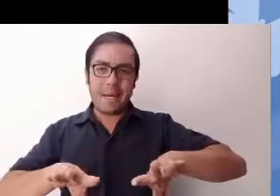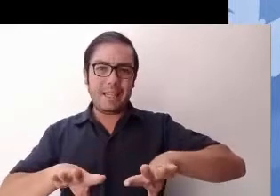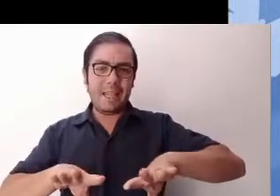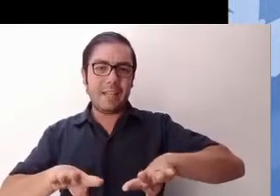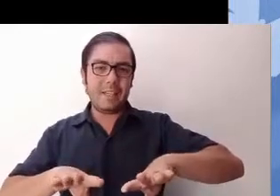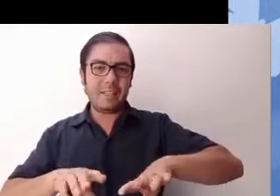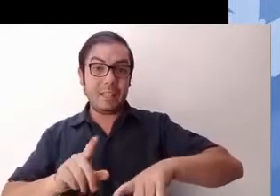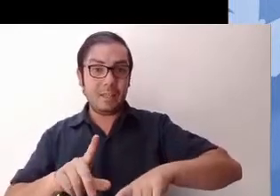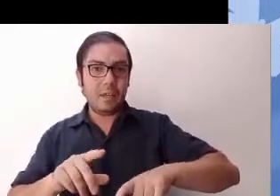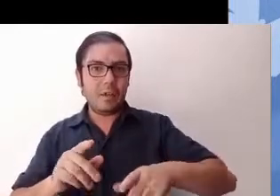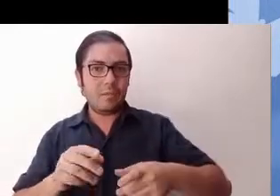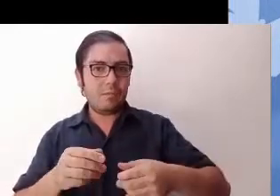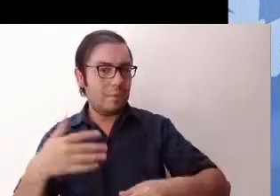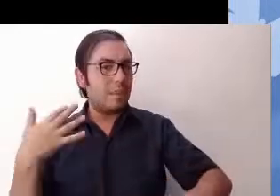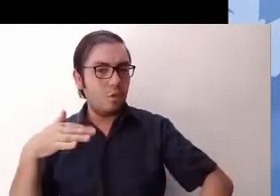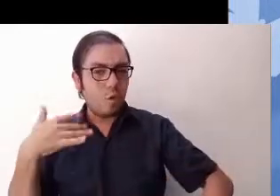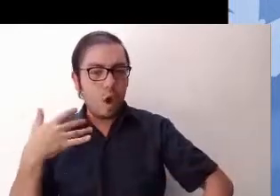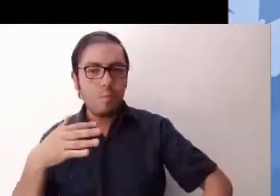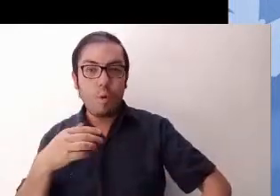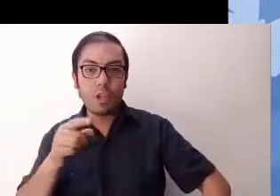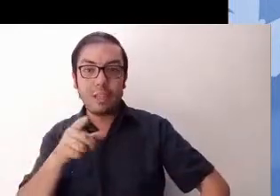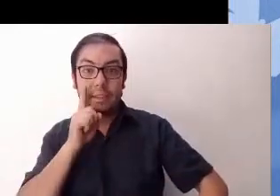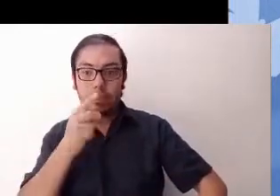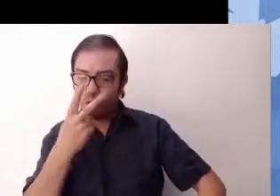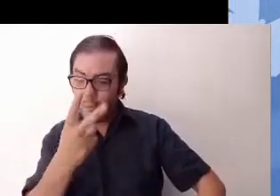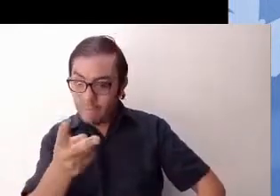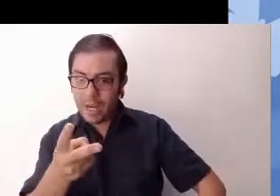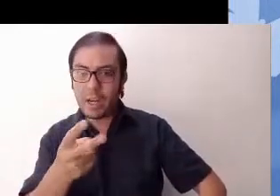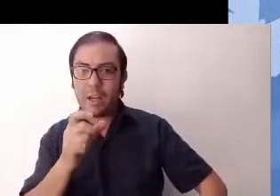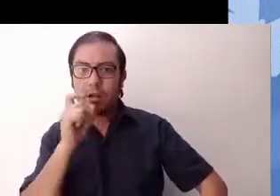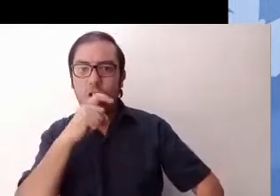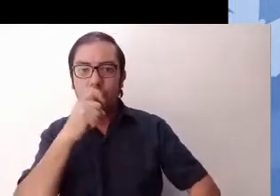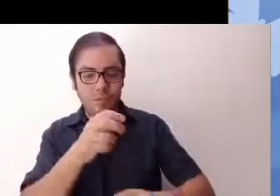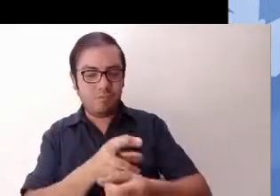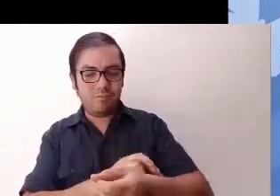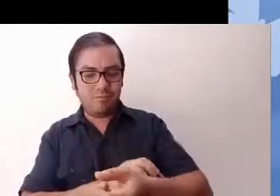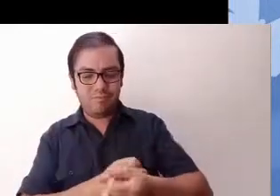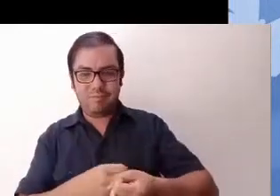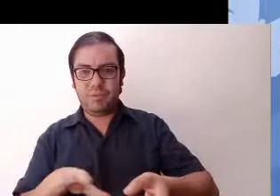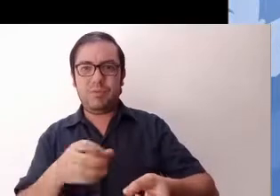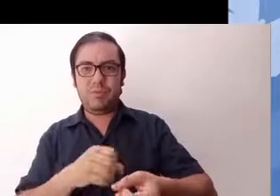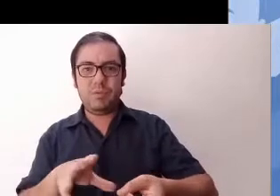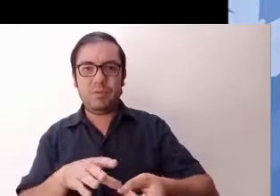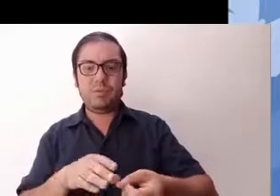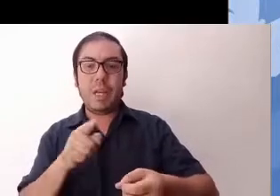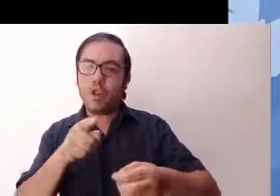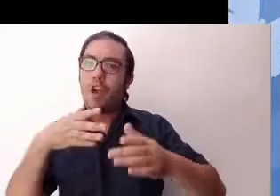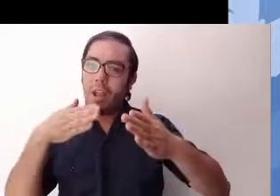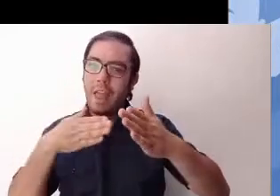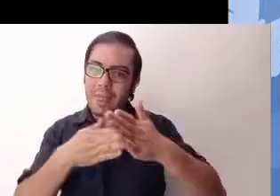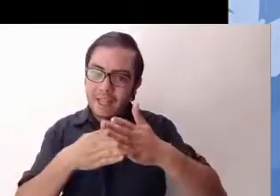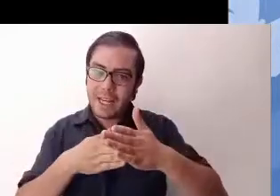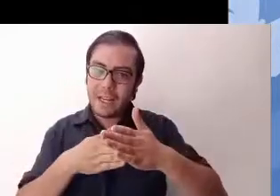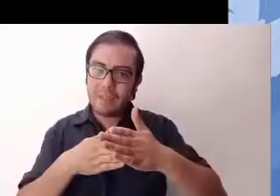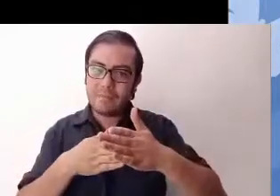esa hemorragia. ¿Cómo vamos a detener la hemorragia de un corte o de una herida?